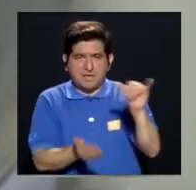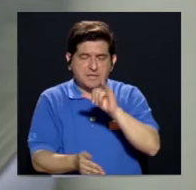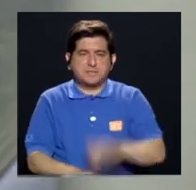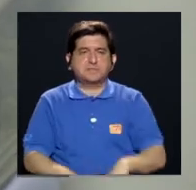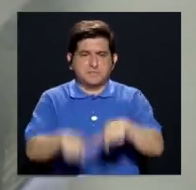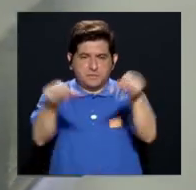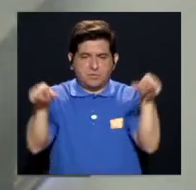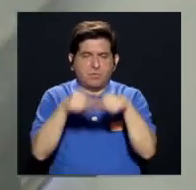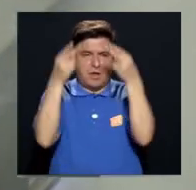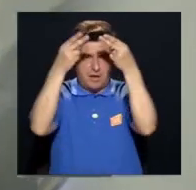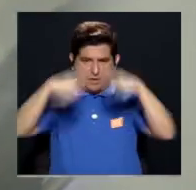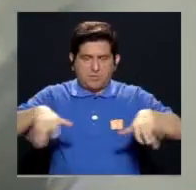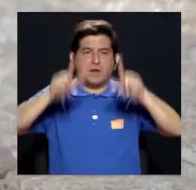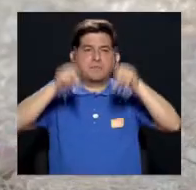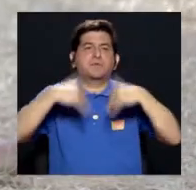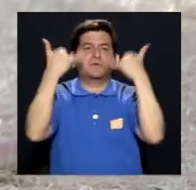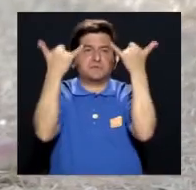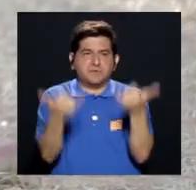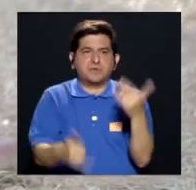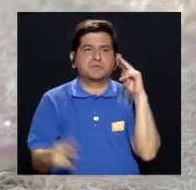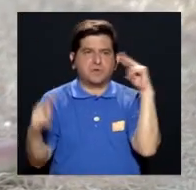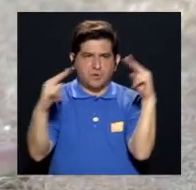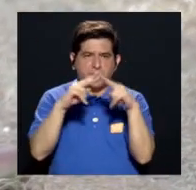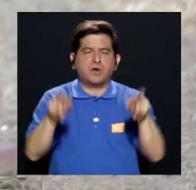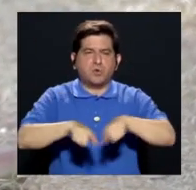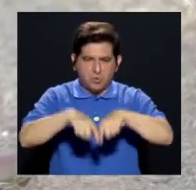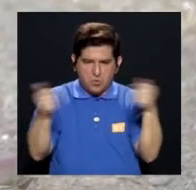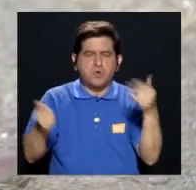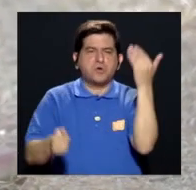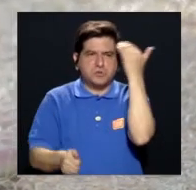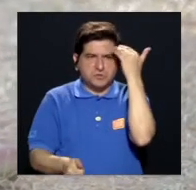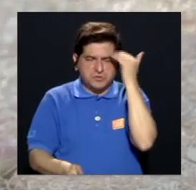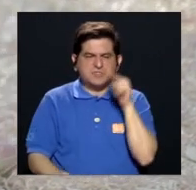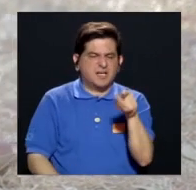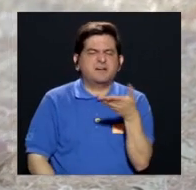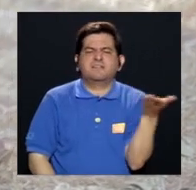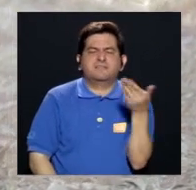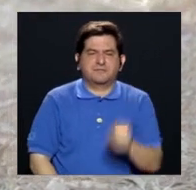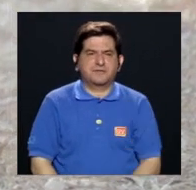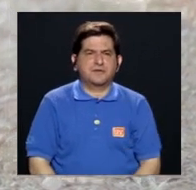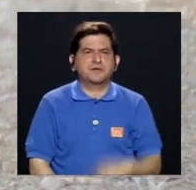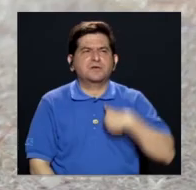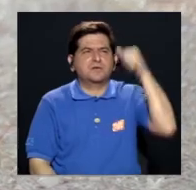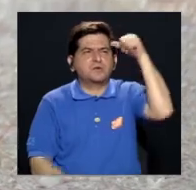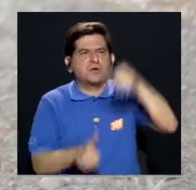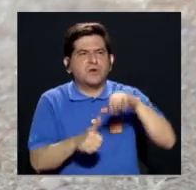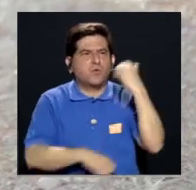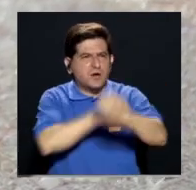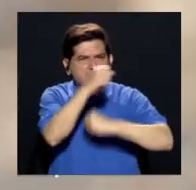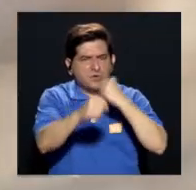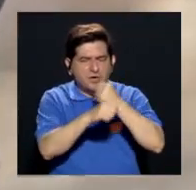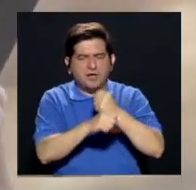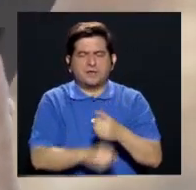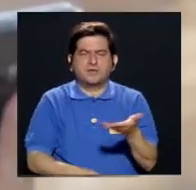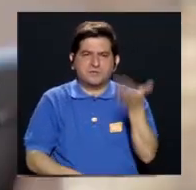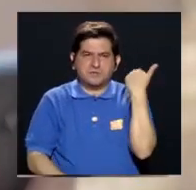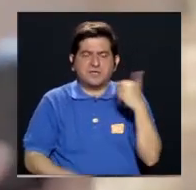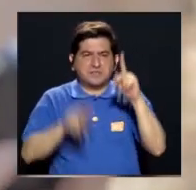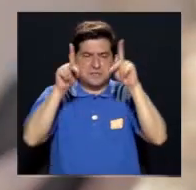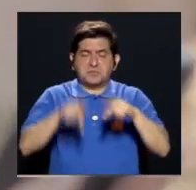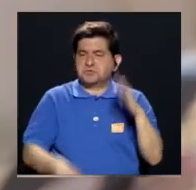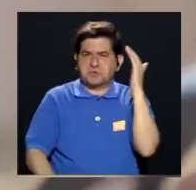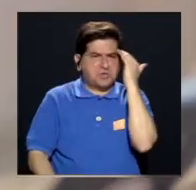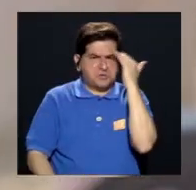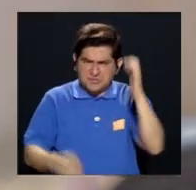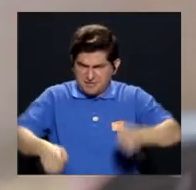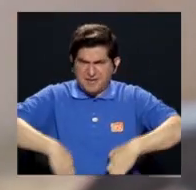en el sitio web, ¿verdad? La gente ahora conoce más el semanario, sabe qué es el semanario. Yo recuerdo hace unos 10 años que mucha gente